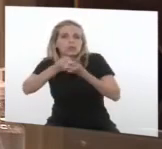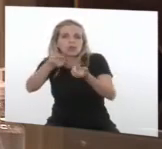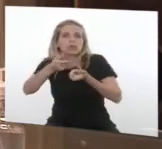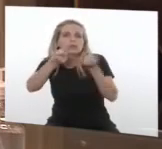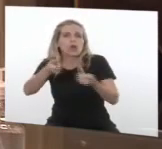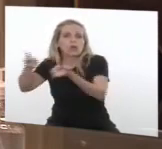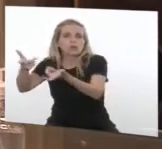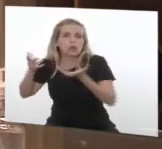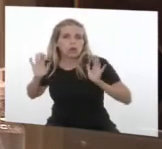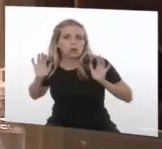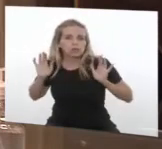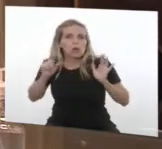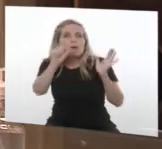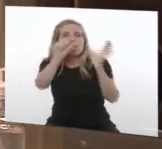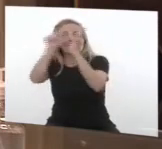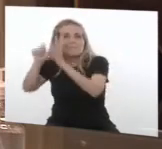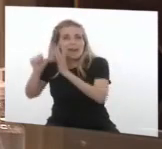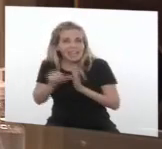lógica no tenemos que viajar.